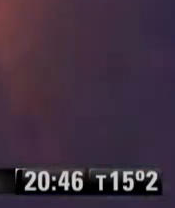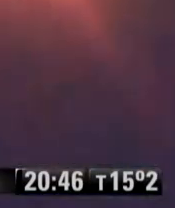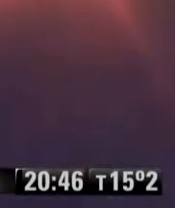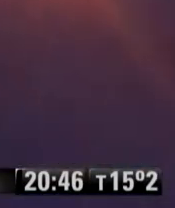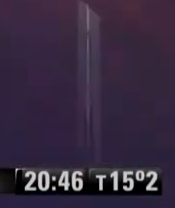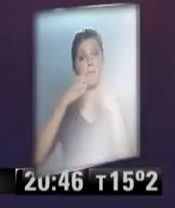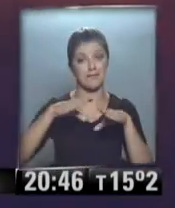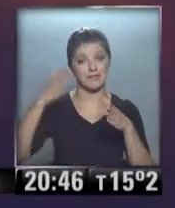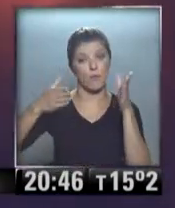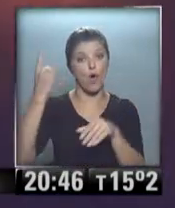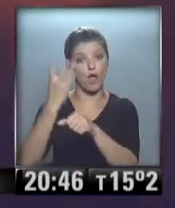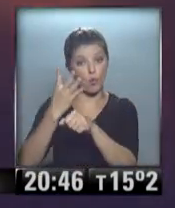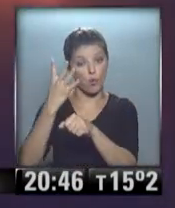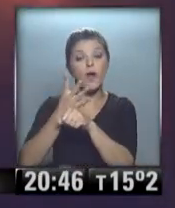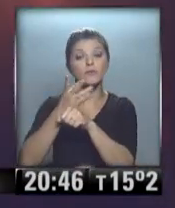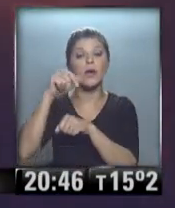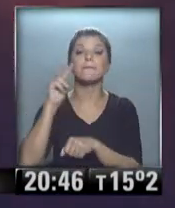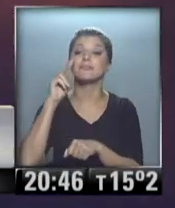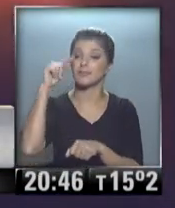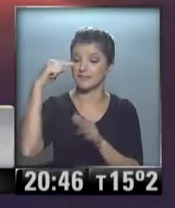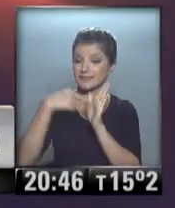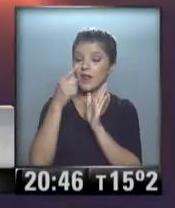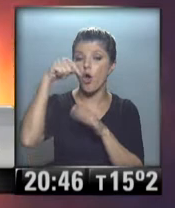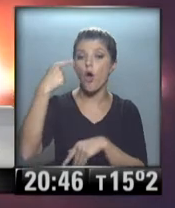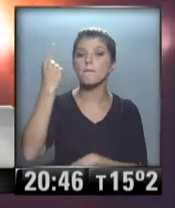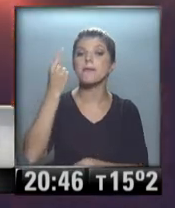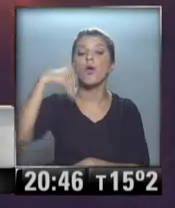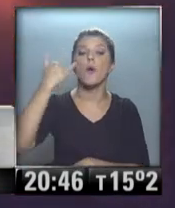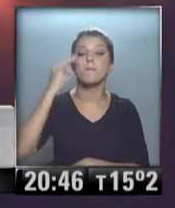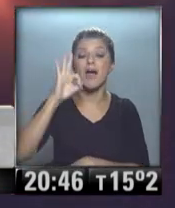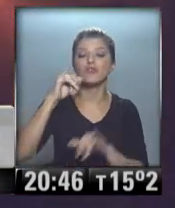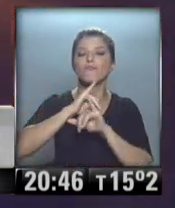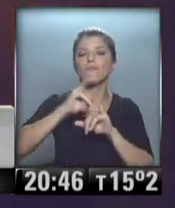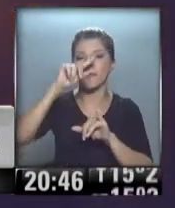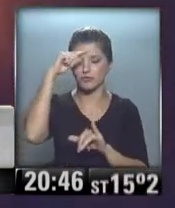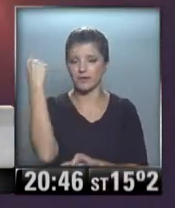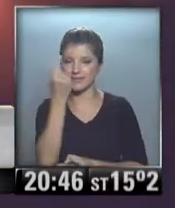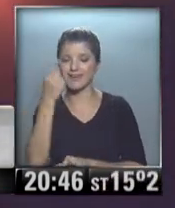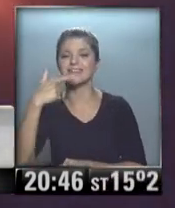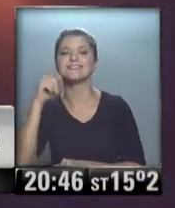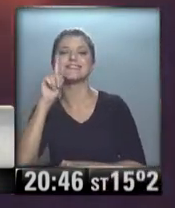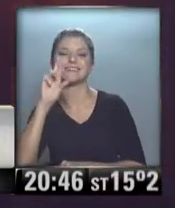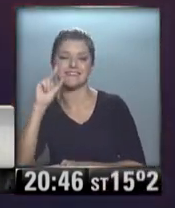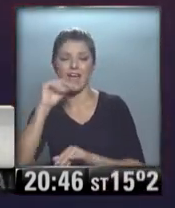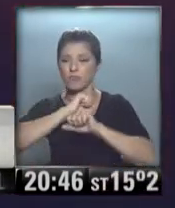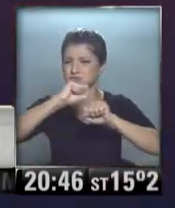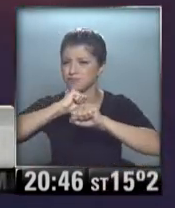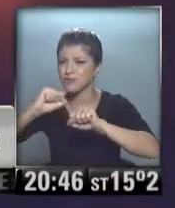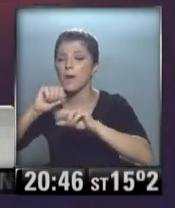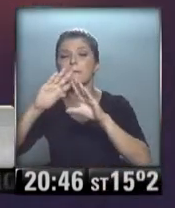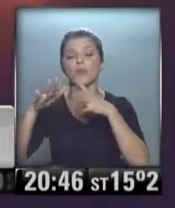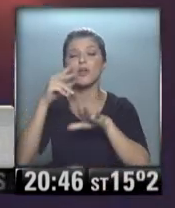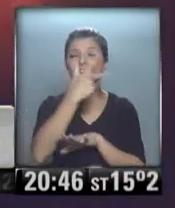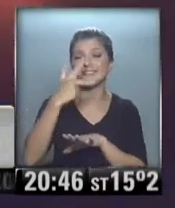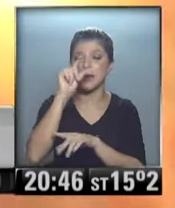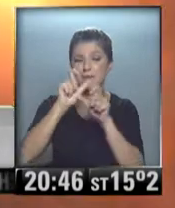Comenzamos este cuarto bloque de Visión 7 Central en este primero de mayo con información internacional. Siria, bombardeo y muerte. Al menos 33 personas perdieron